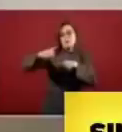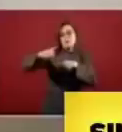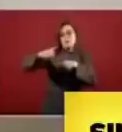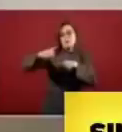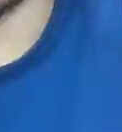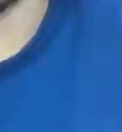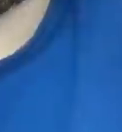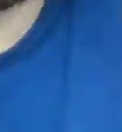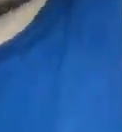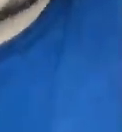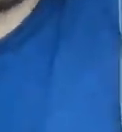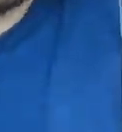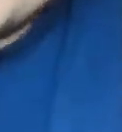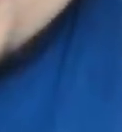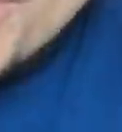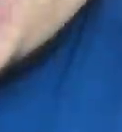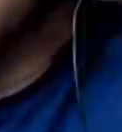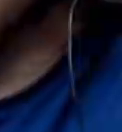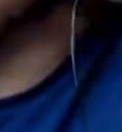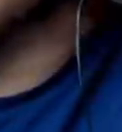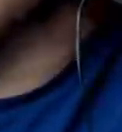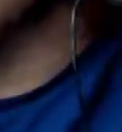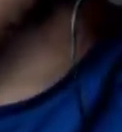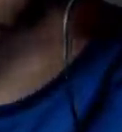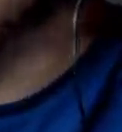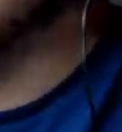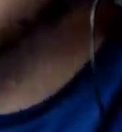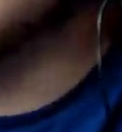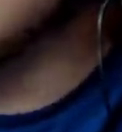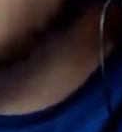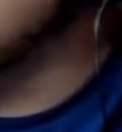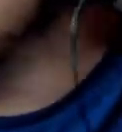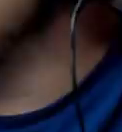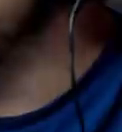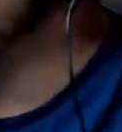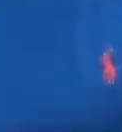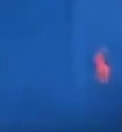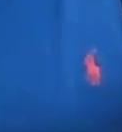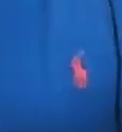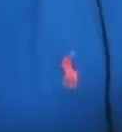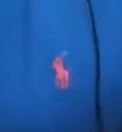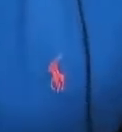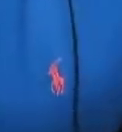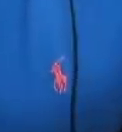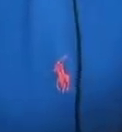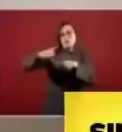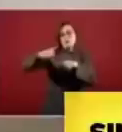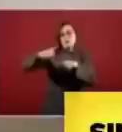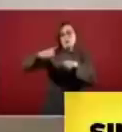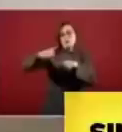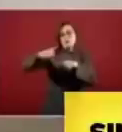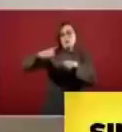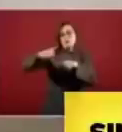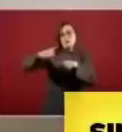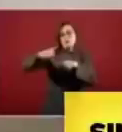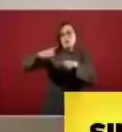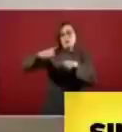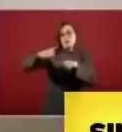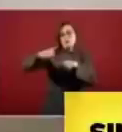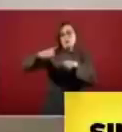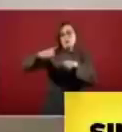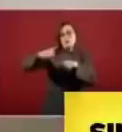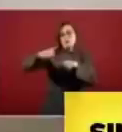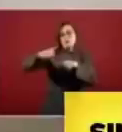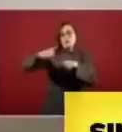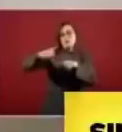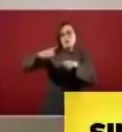ya escucharon lo que quiere que quiten el bloqueo México no lo ha desbloqueado la COFEPRIS ¿por qué? porque el doctor Gatell dice